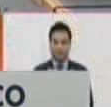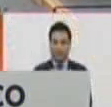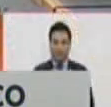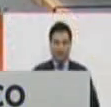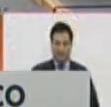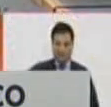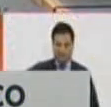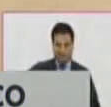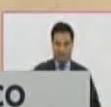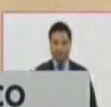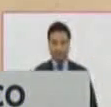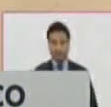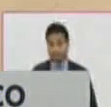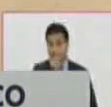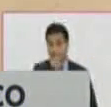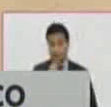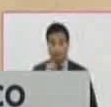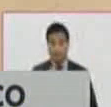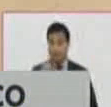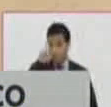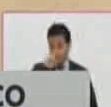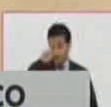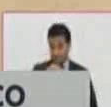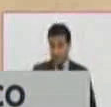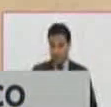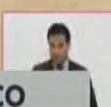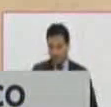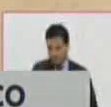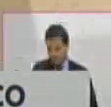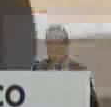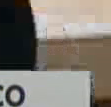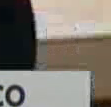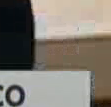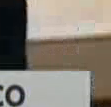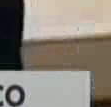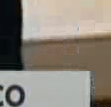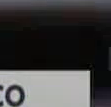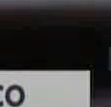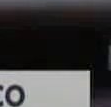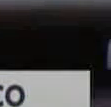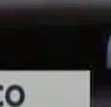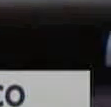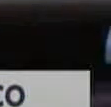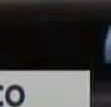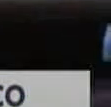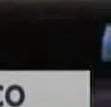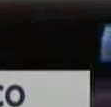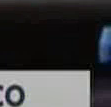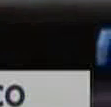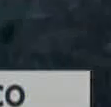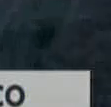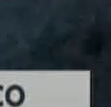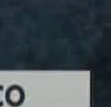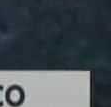México Libre no obtuvo su registro porque, a entender de los consejeros, no cumplió con los requisitos. Pero ¿qué hubiera pasado si en